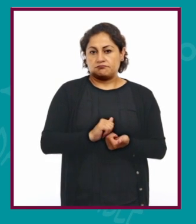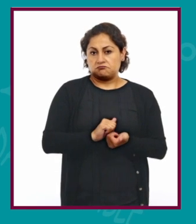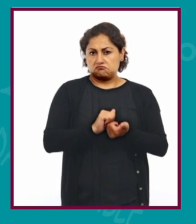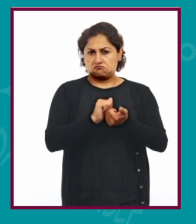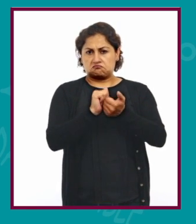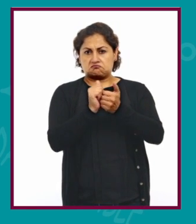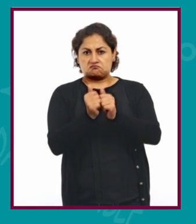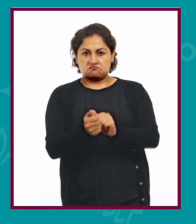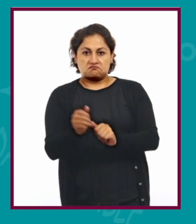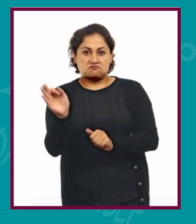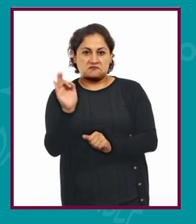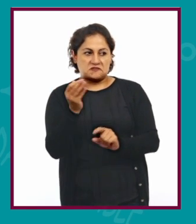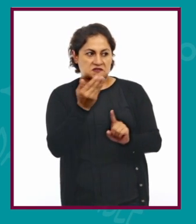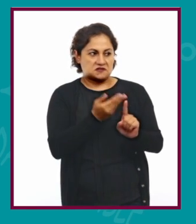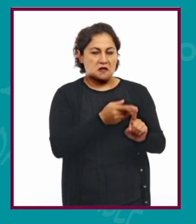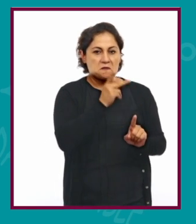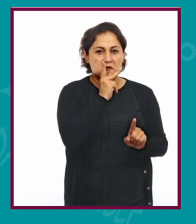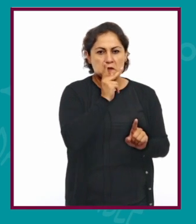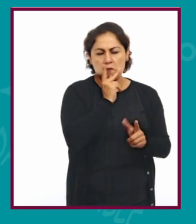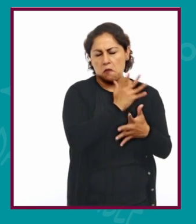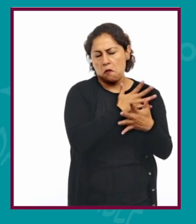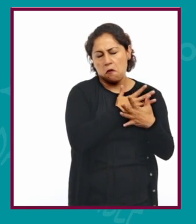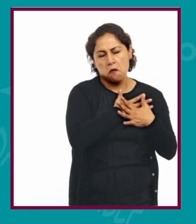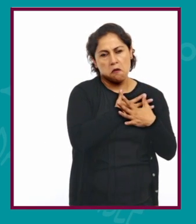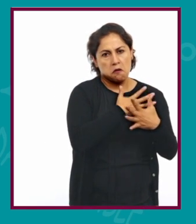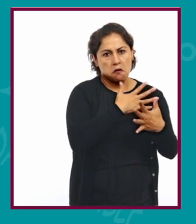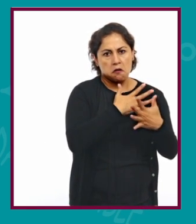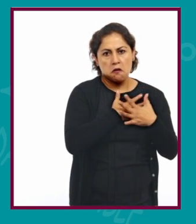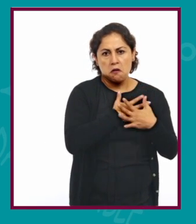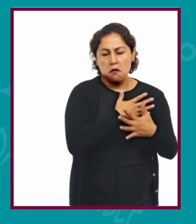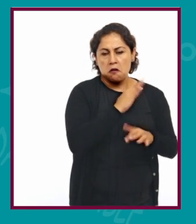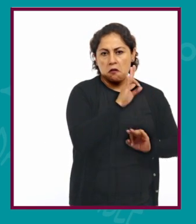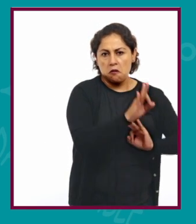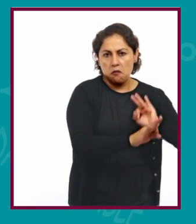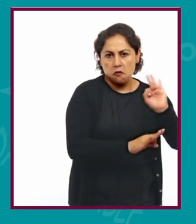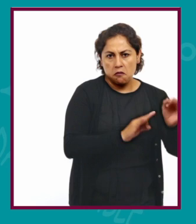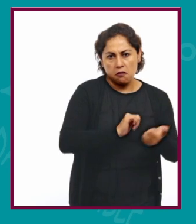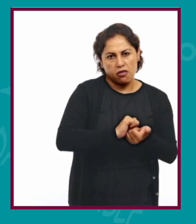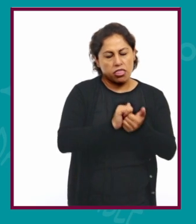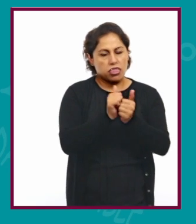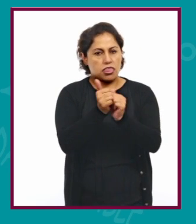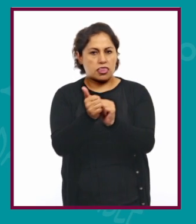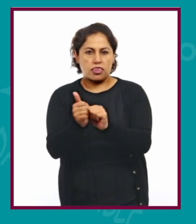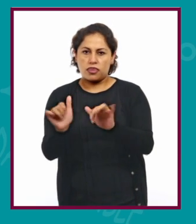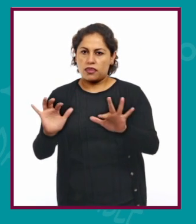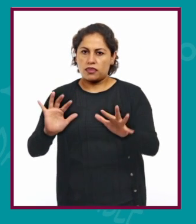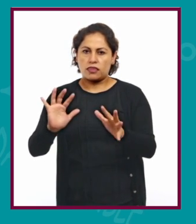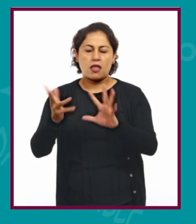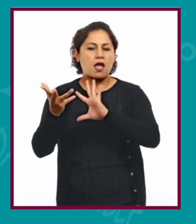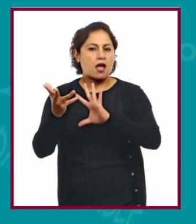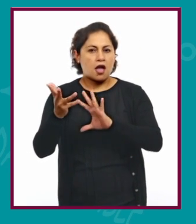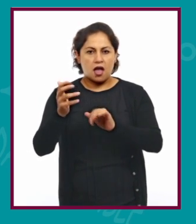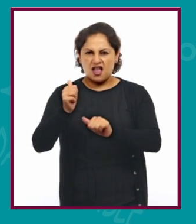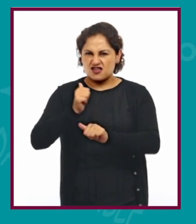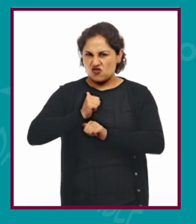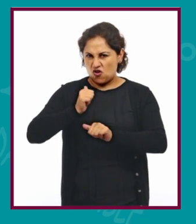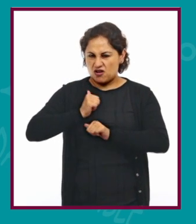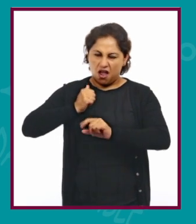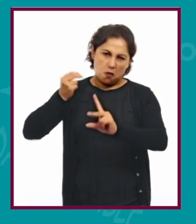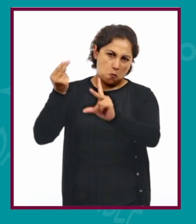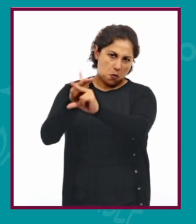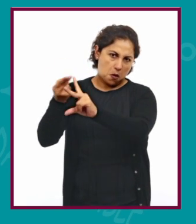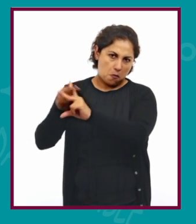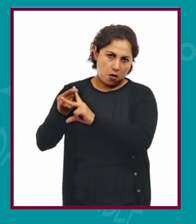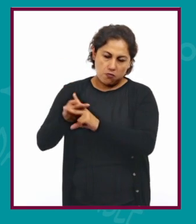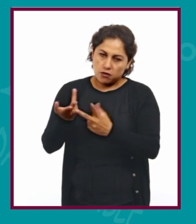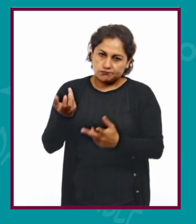a un amoroso padre de familia en un sanguinario soldado o asesino o torturador. Sabemos